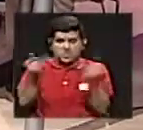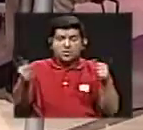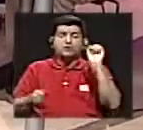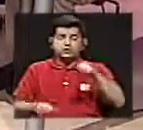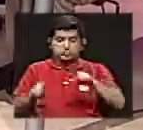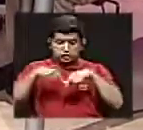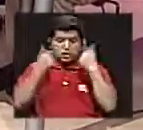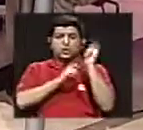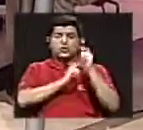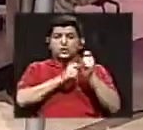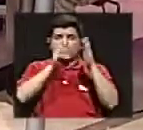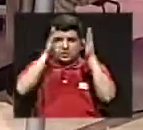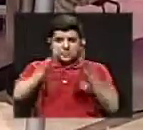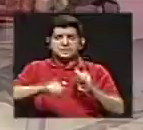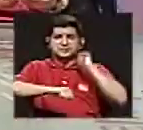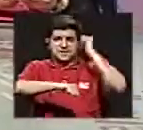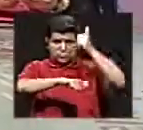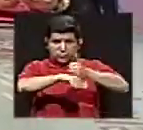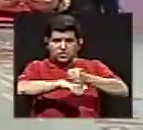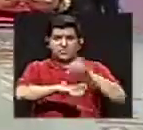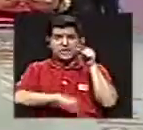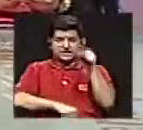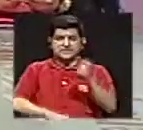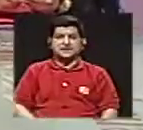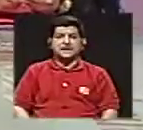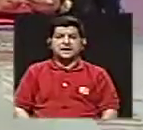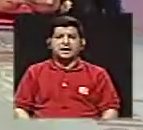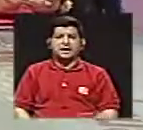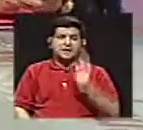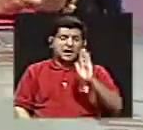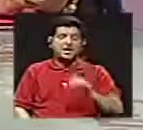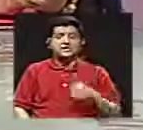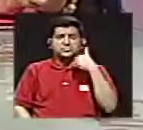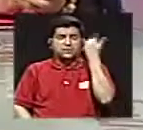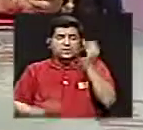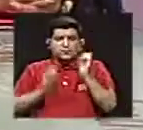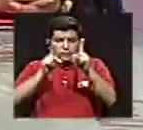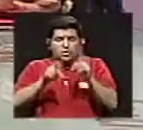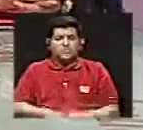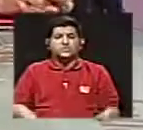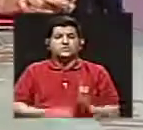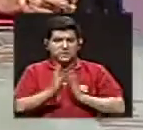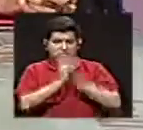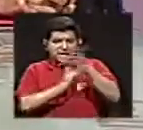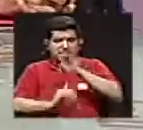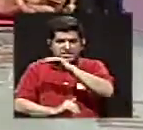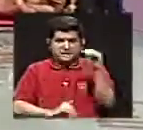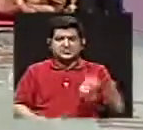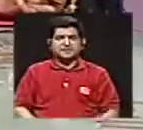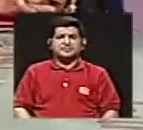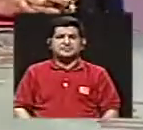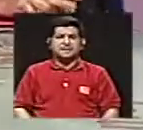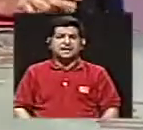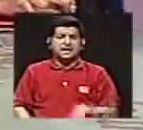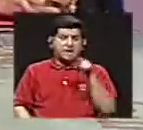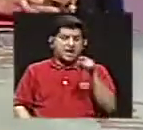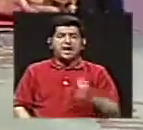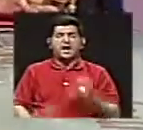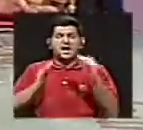de pescadores que se había sentado ahí mismo por su facilidad en el mar. E incluso Playa Panamá ya estaba